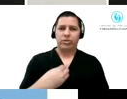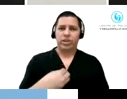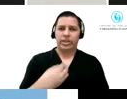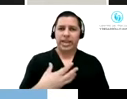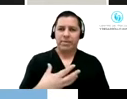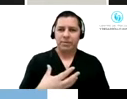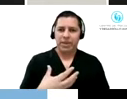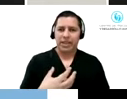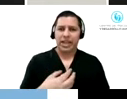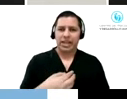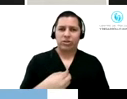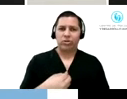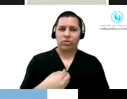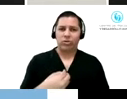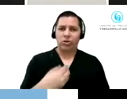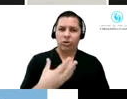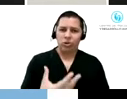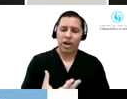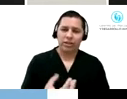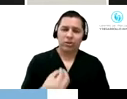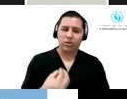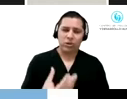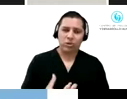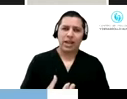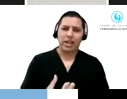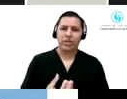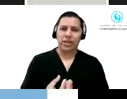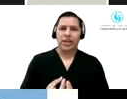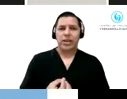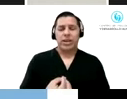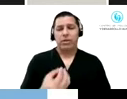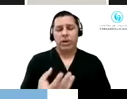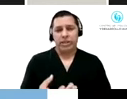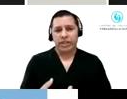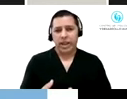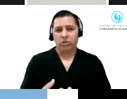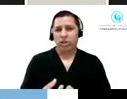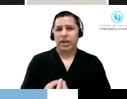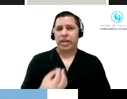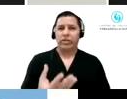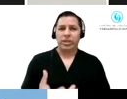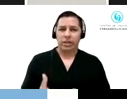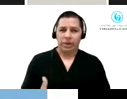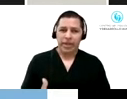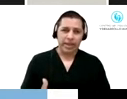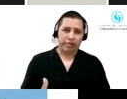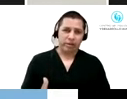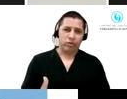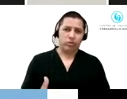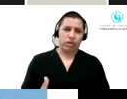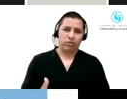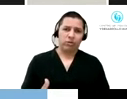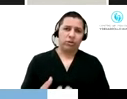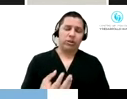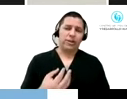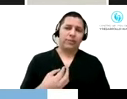que esos esquemas mentales son los correctos, los válidos. Y bueno, así llegamos a las relaciones de pareja cuando